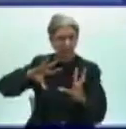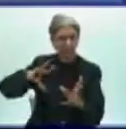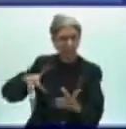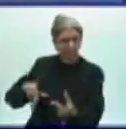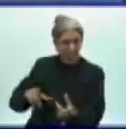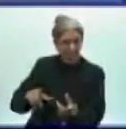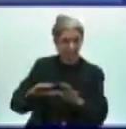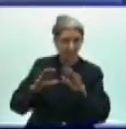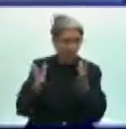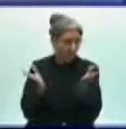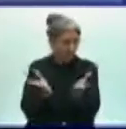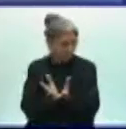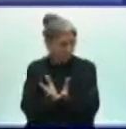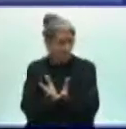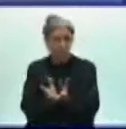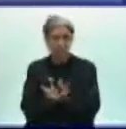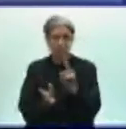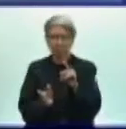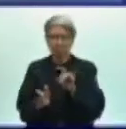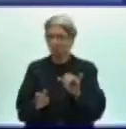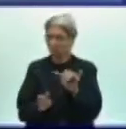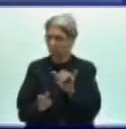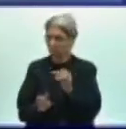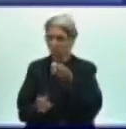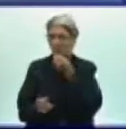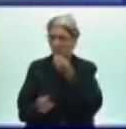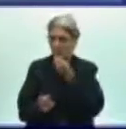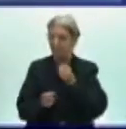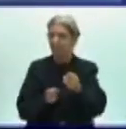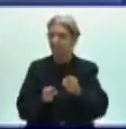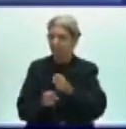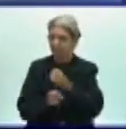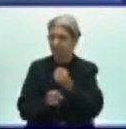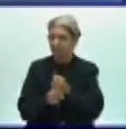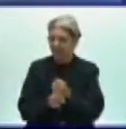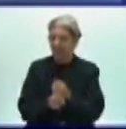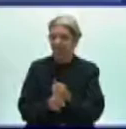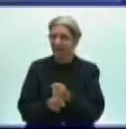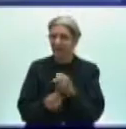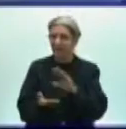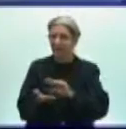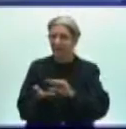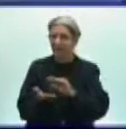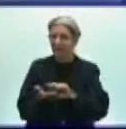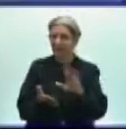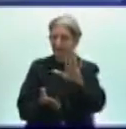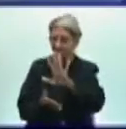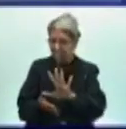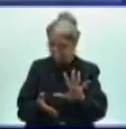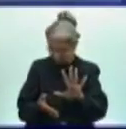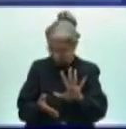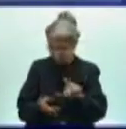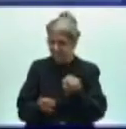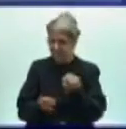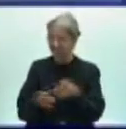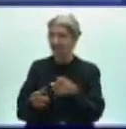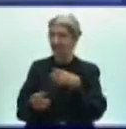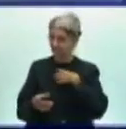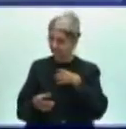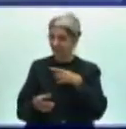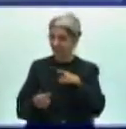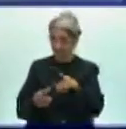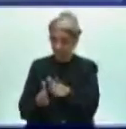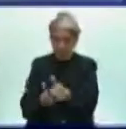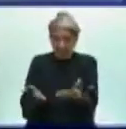utilizar entonces el mapa del mundo, que ustedes también lo pueden utilizar en casa con su atlas geográfico escolar o con la antología de mapas, que son materiales que ustedes deben tener